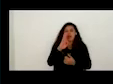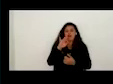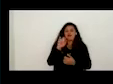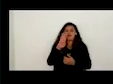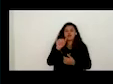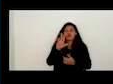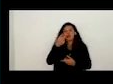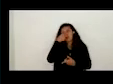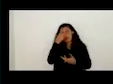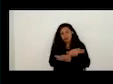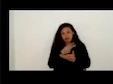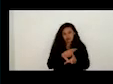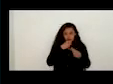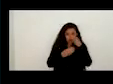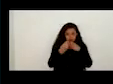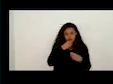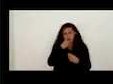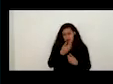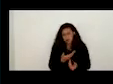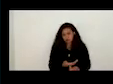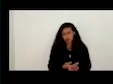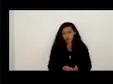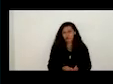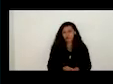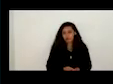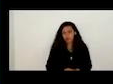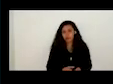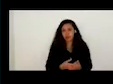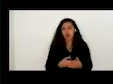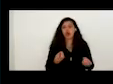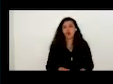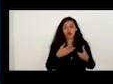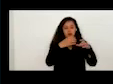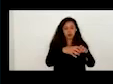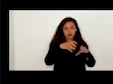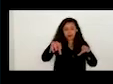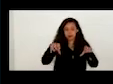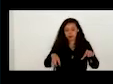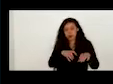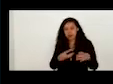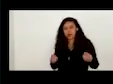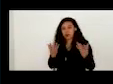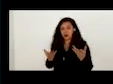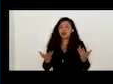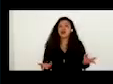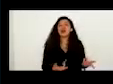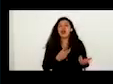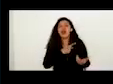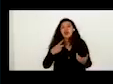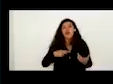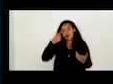alimentación de esa cantidad. Las porciones se deben de dar de